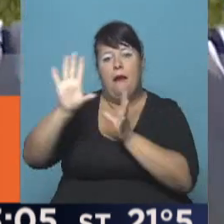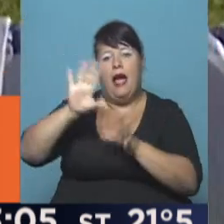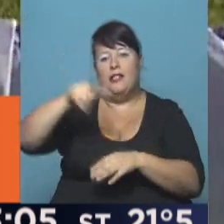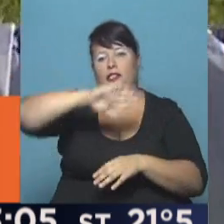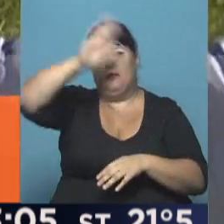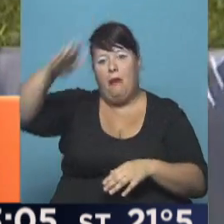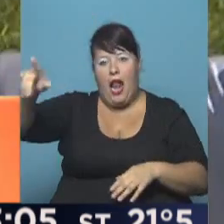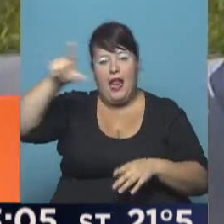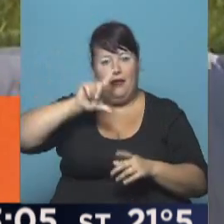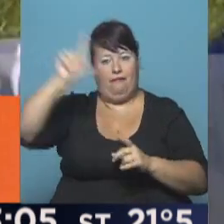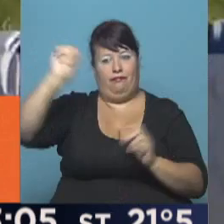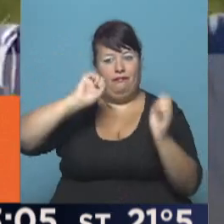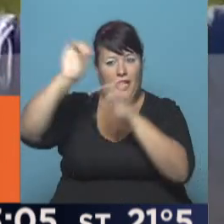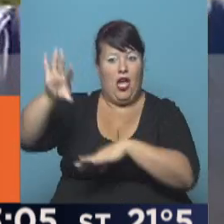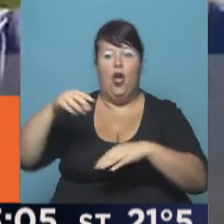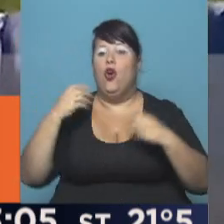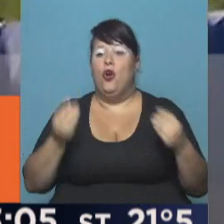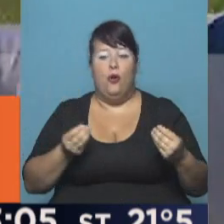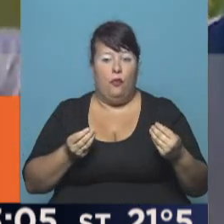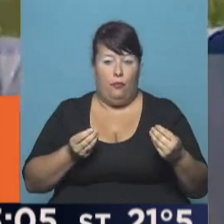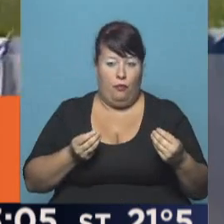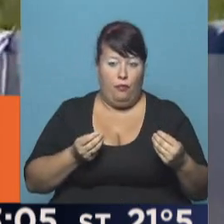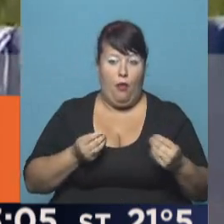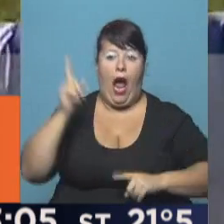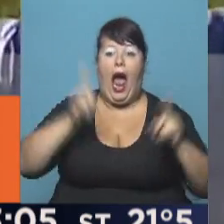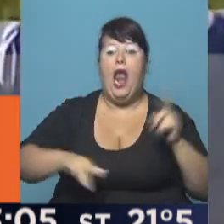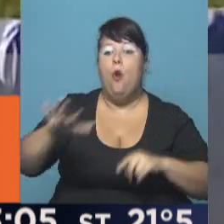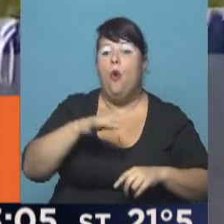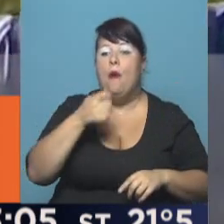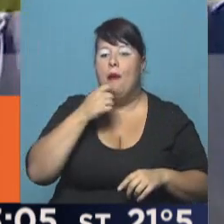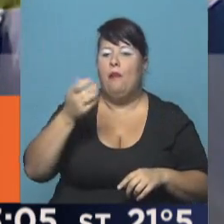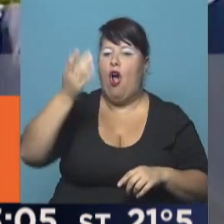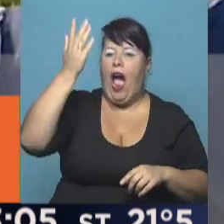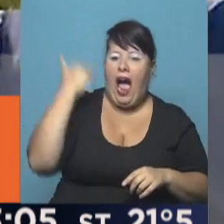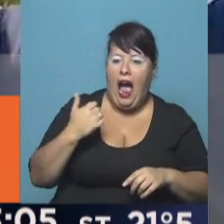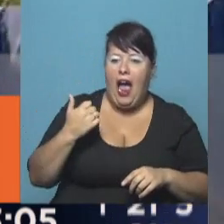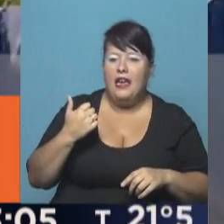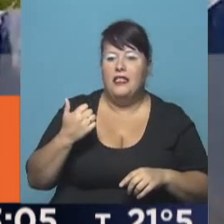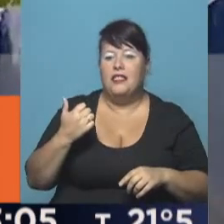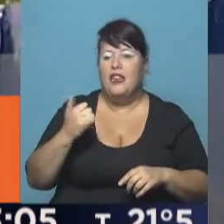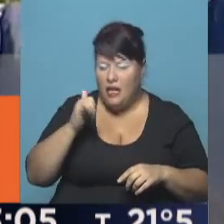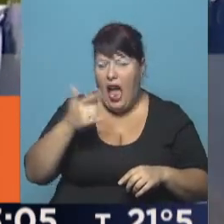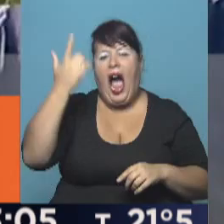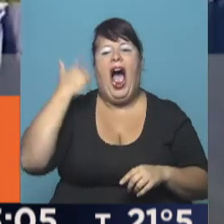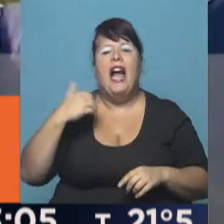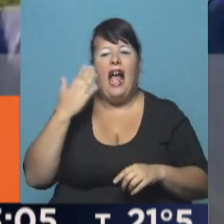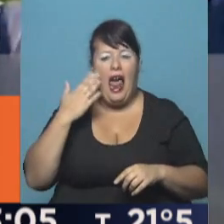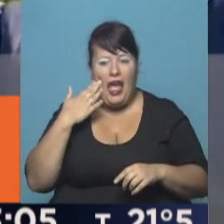Más arriba. Más claro. Arriba. Porque había parte, por ejemplo, ayer... Sí, ayer a la